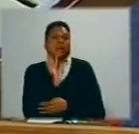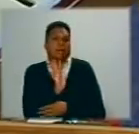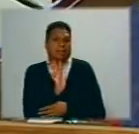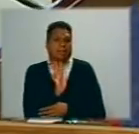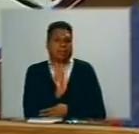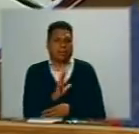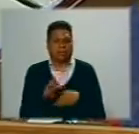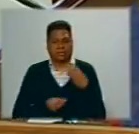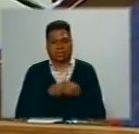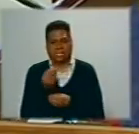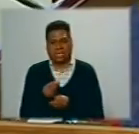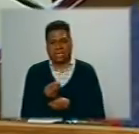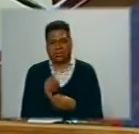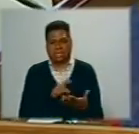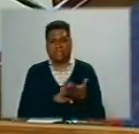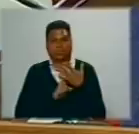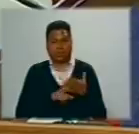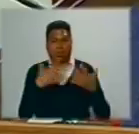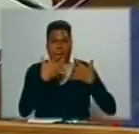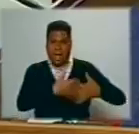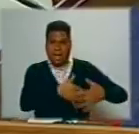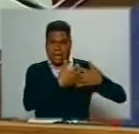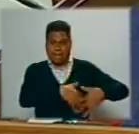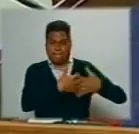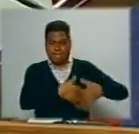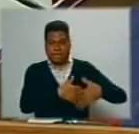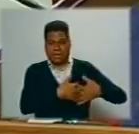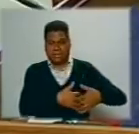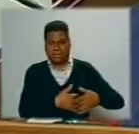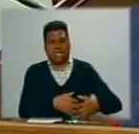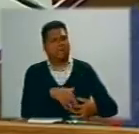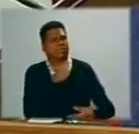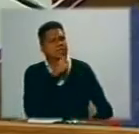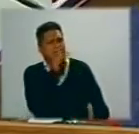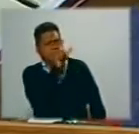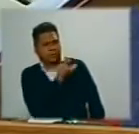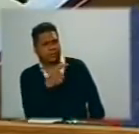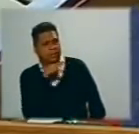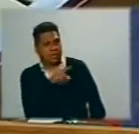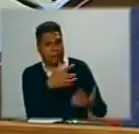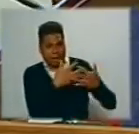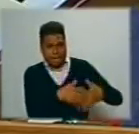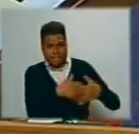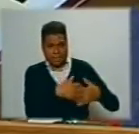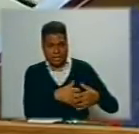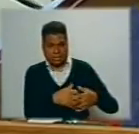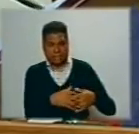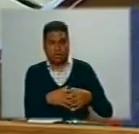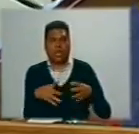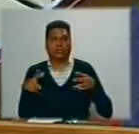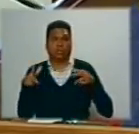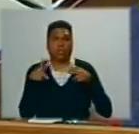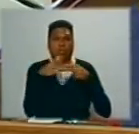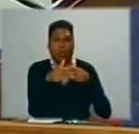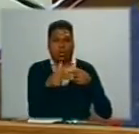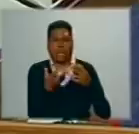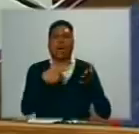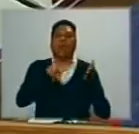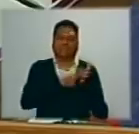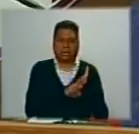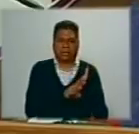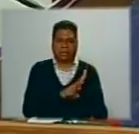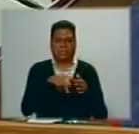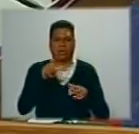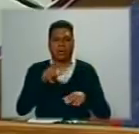causa imputable a la prestadora o prestador de servicio, quien deberá restituir el servicio de inmediato. Efectuado el reclamo, este dispondrá de un